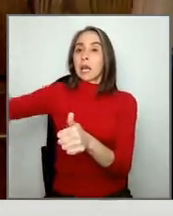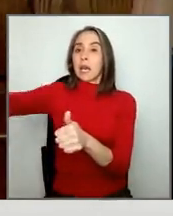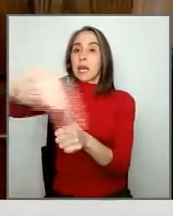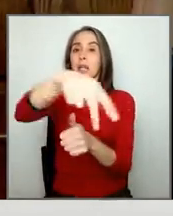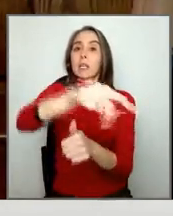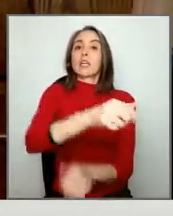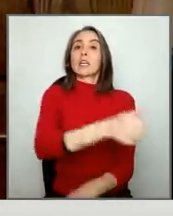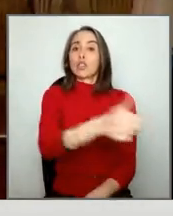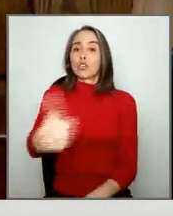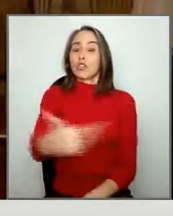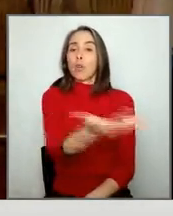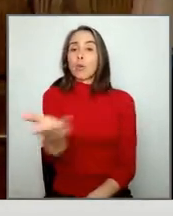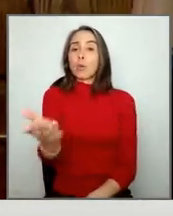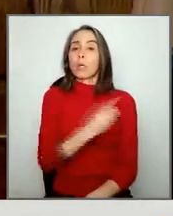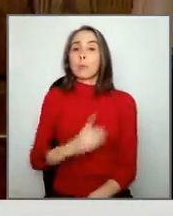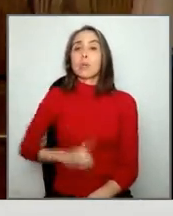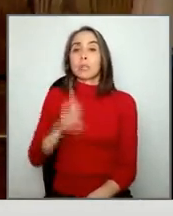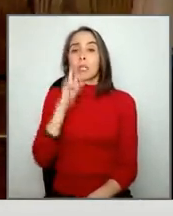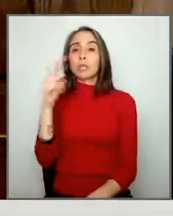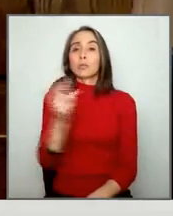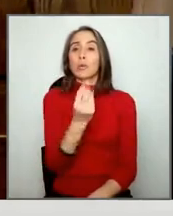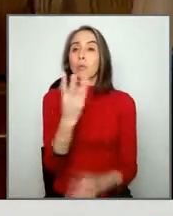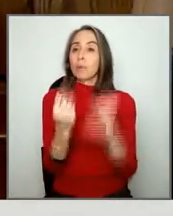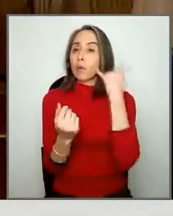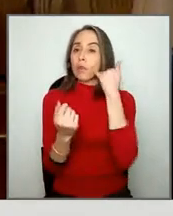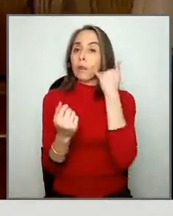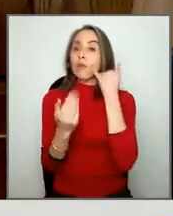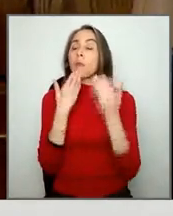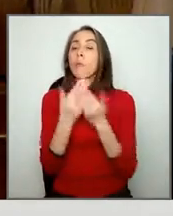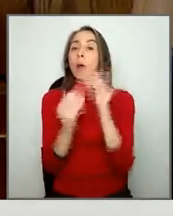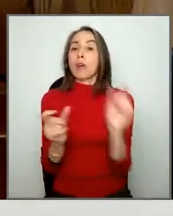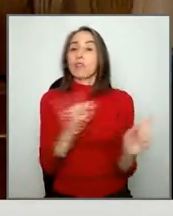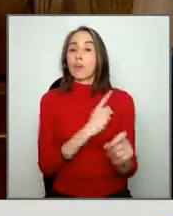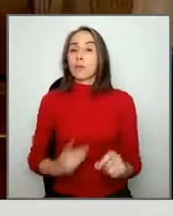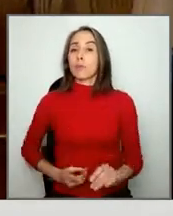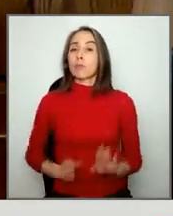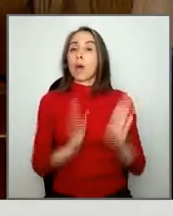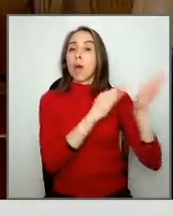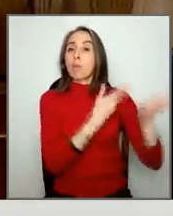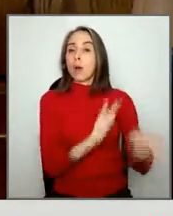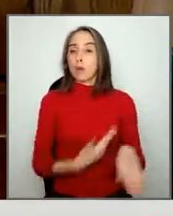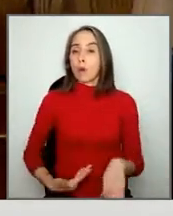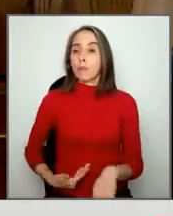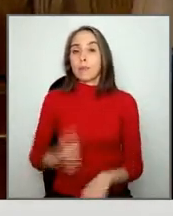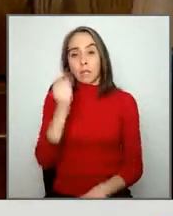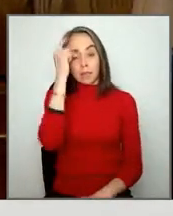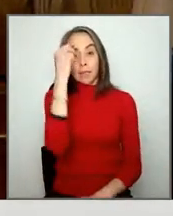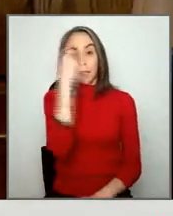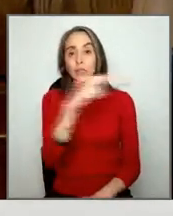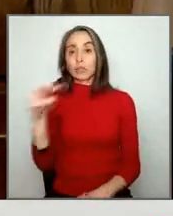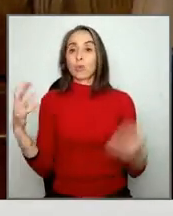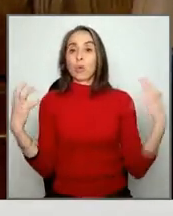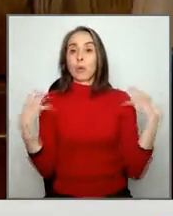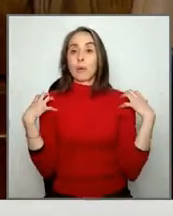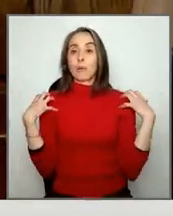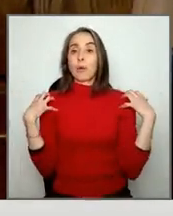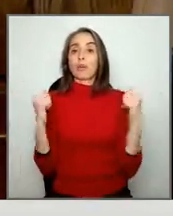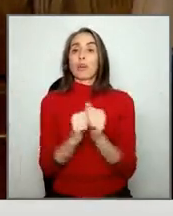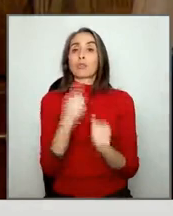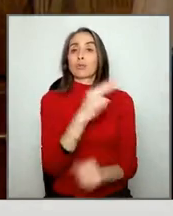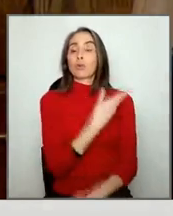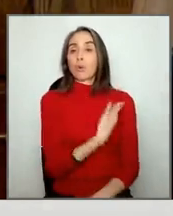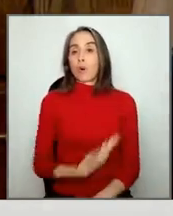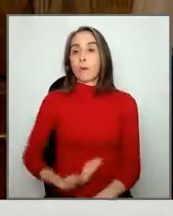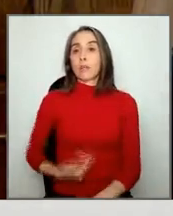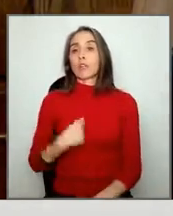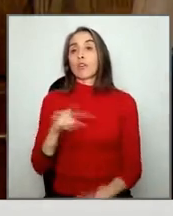yo creo que cuando uno oficialista también tiene que entender que tiene cierta responsabilidades con su gobierno yo no lo comparto este pero pero